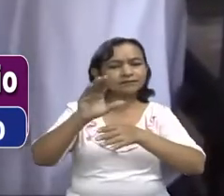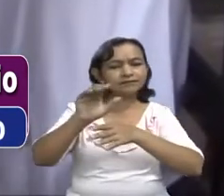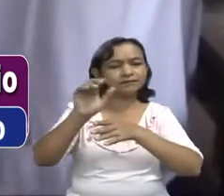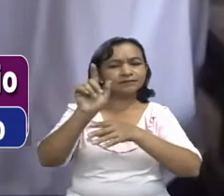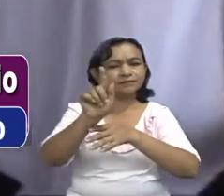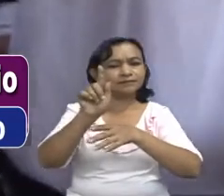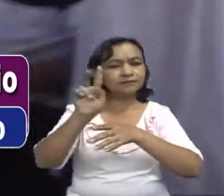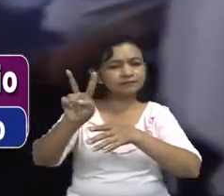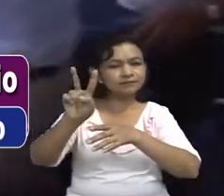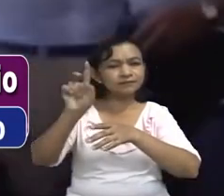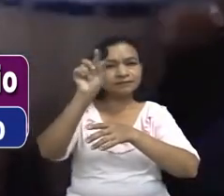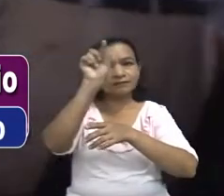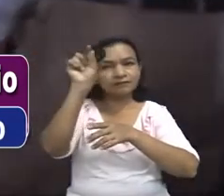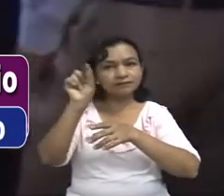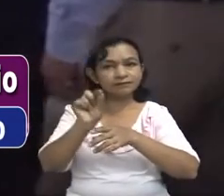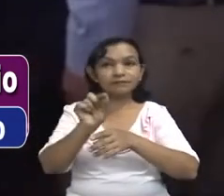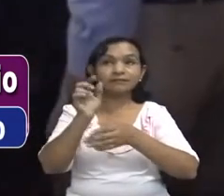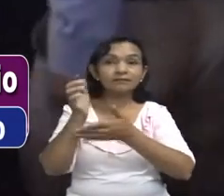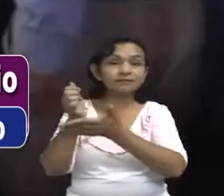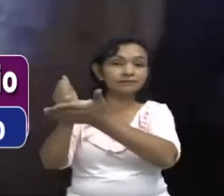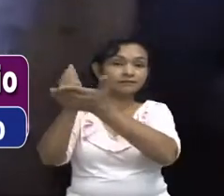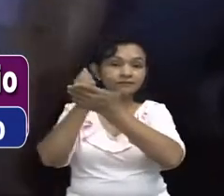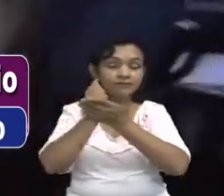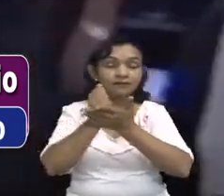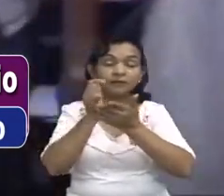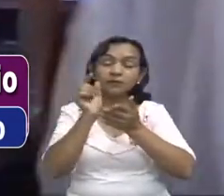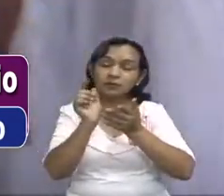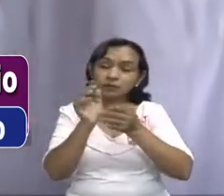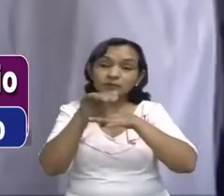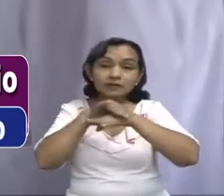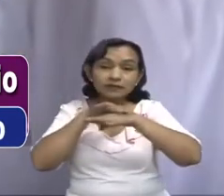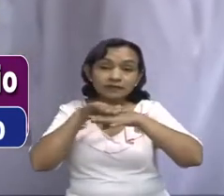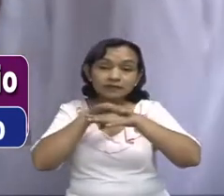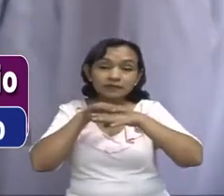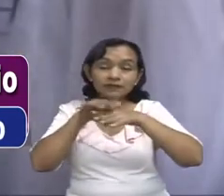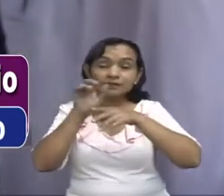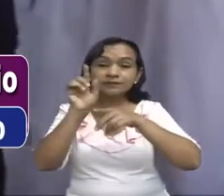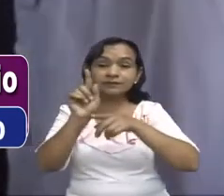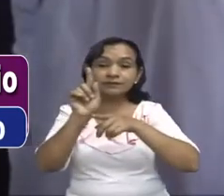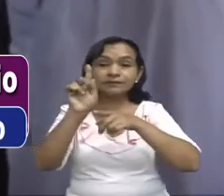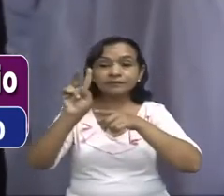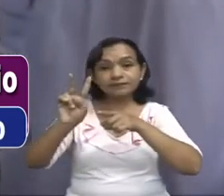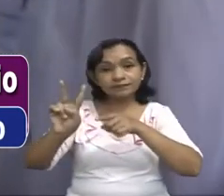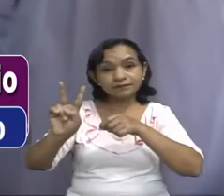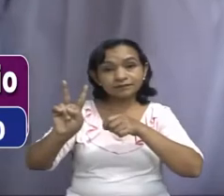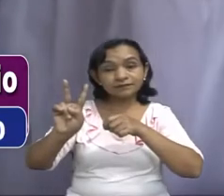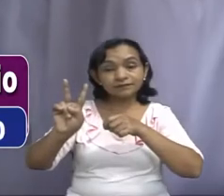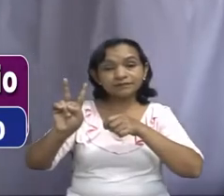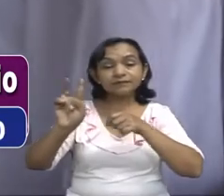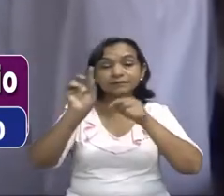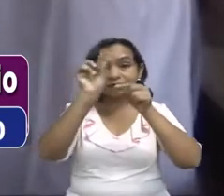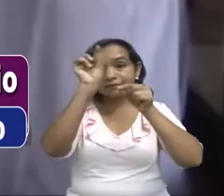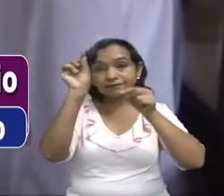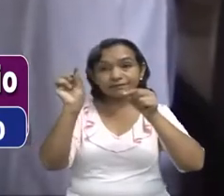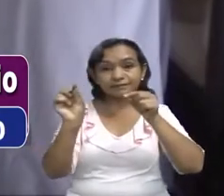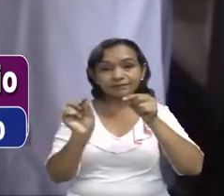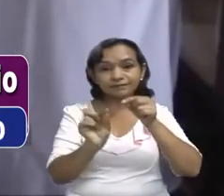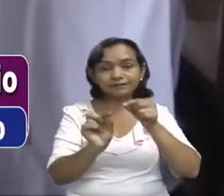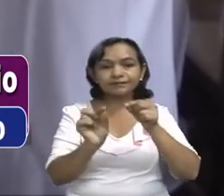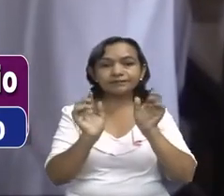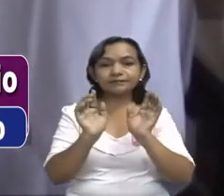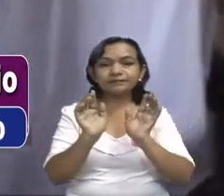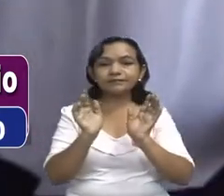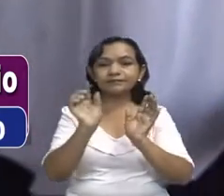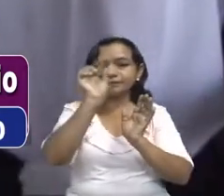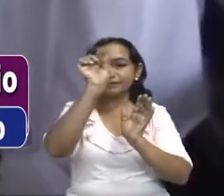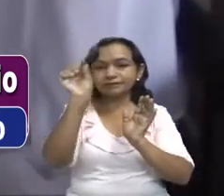Para que nos permitieran un espacio, un canal a nivel del cable, y fue así que